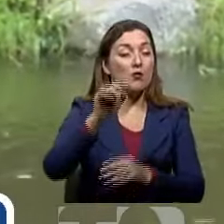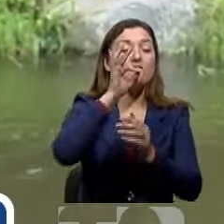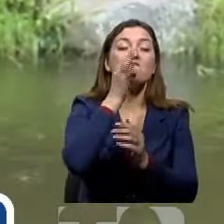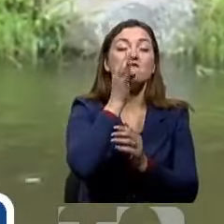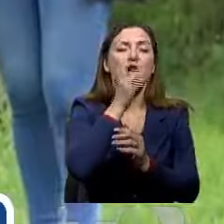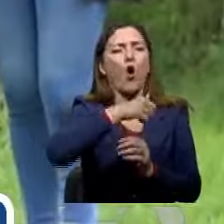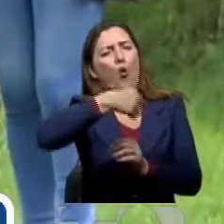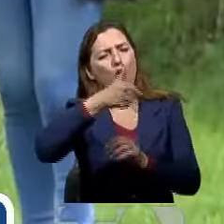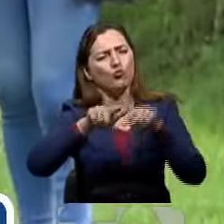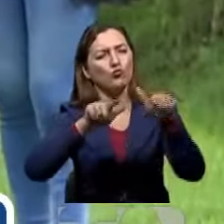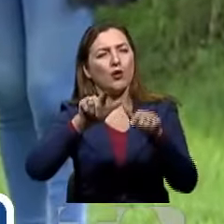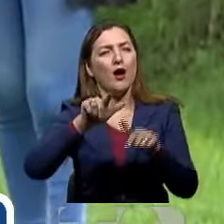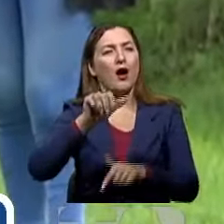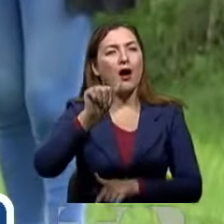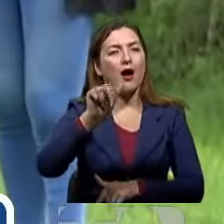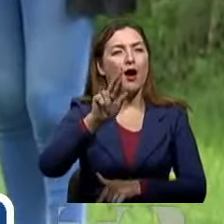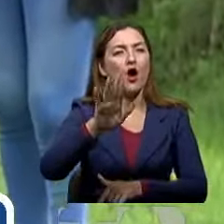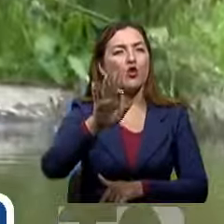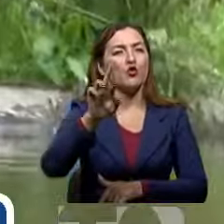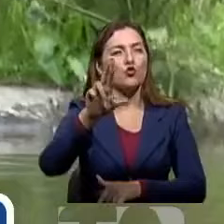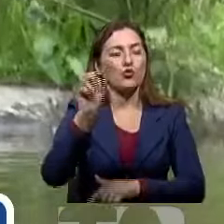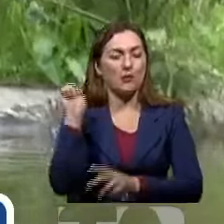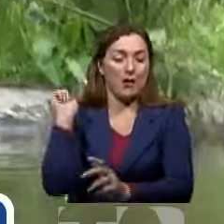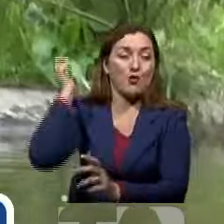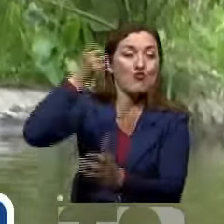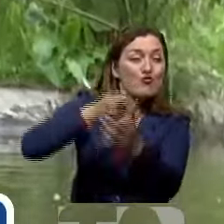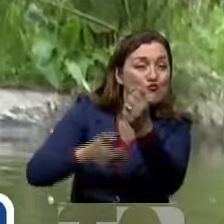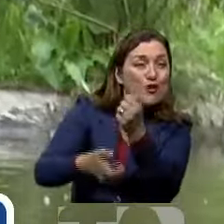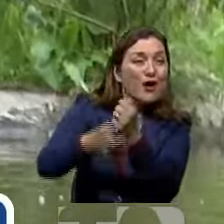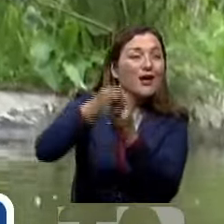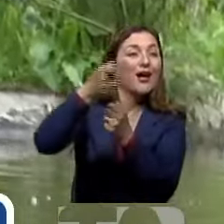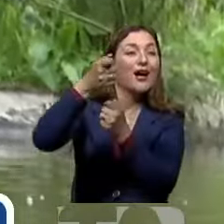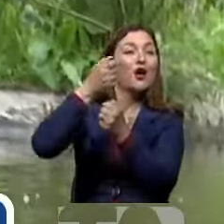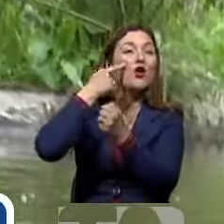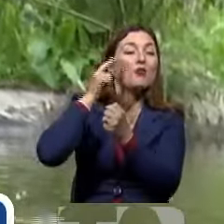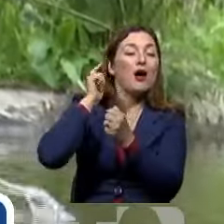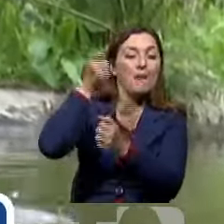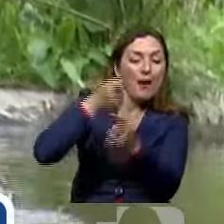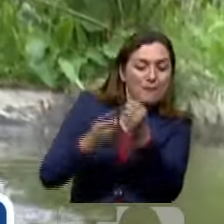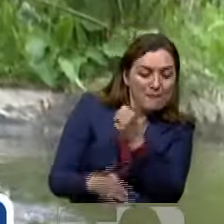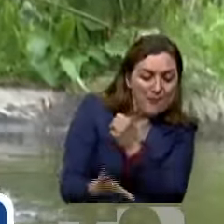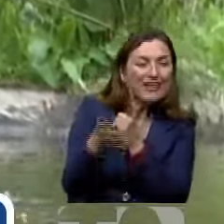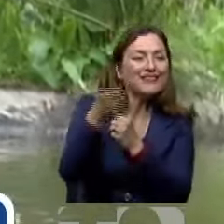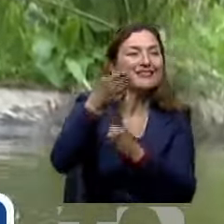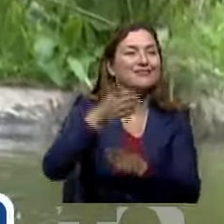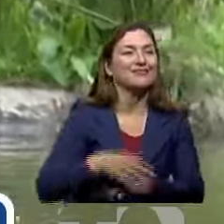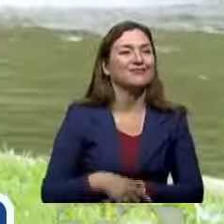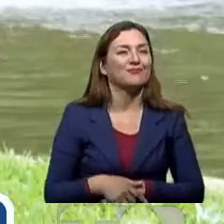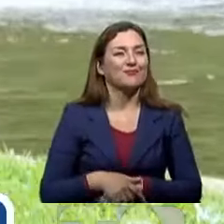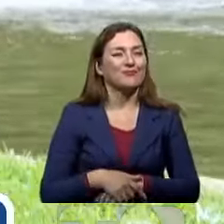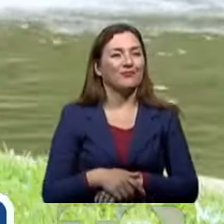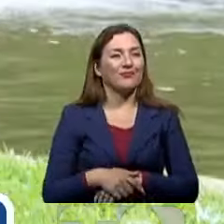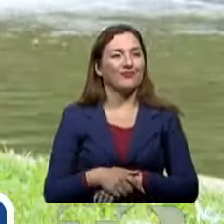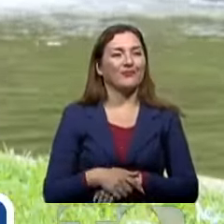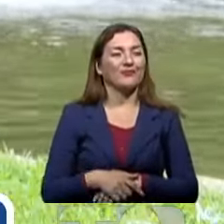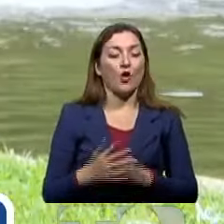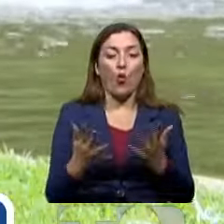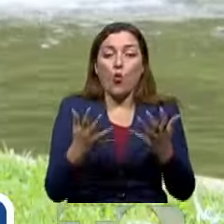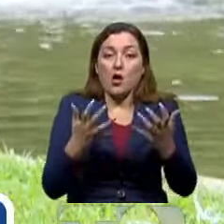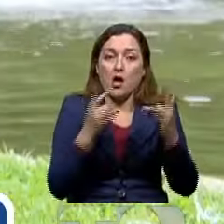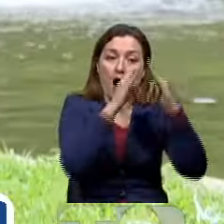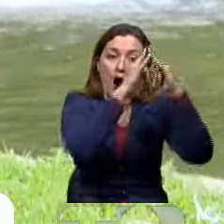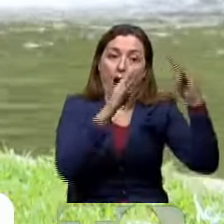Arturo. Armados con cañas de pescar, nos lanzamos al desafío de pescar truchas. Si quiere usted